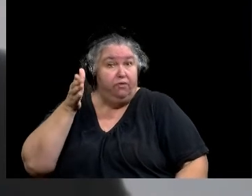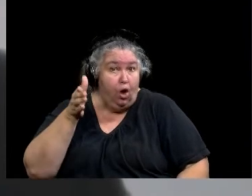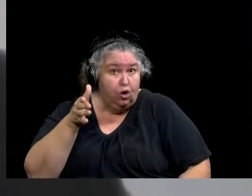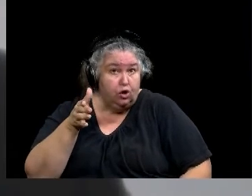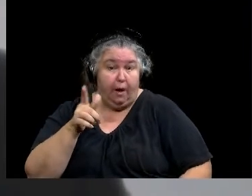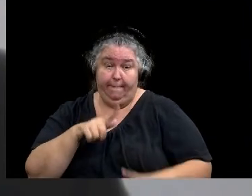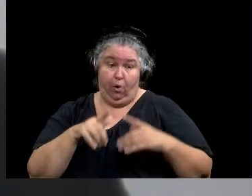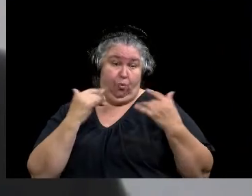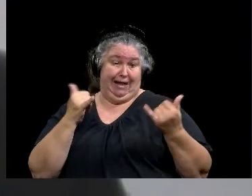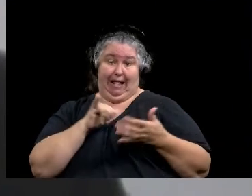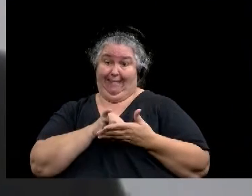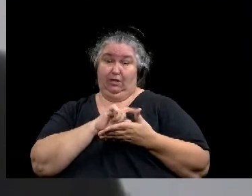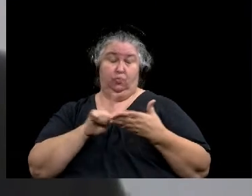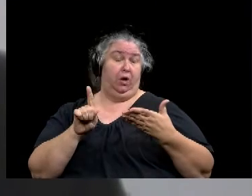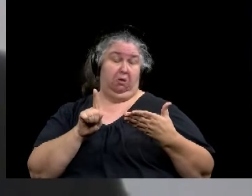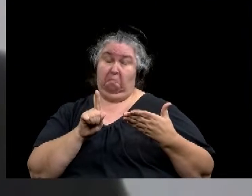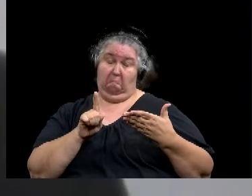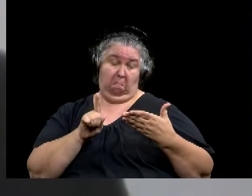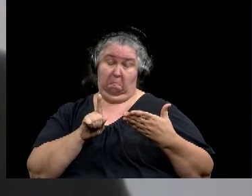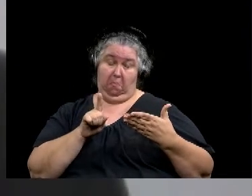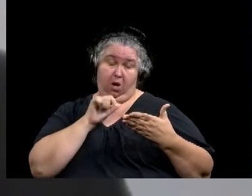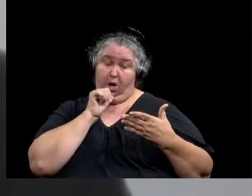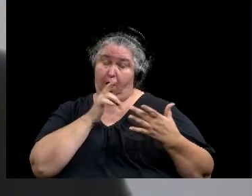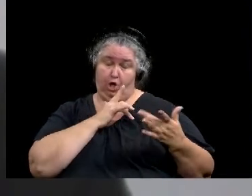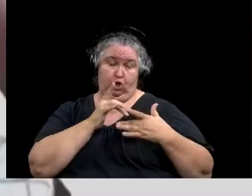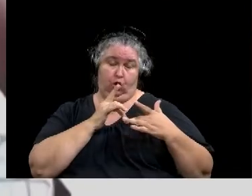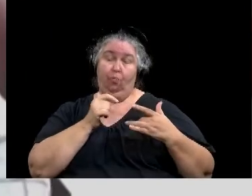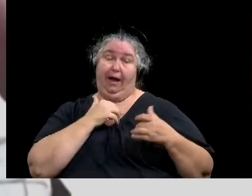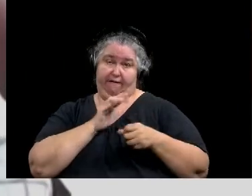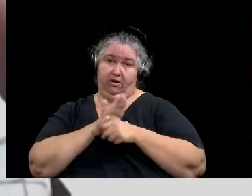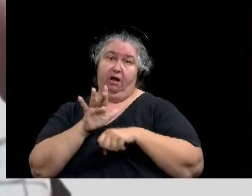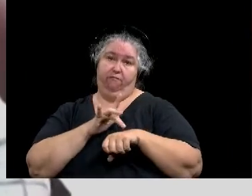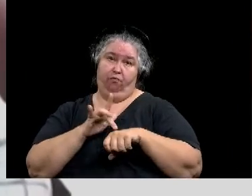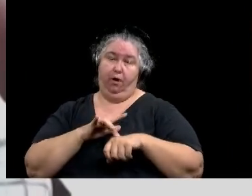no tengamos capacidad del equipo para